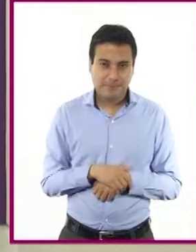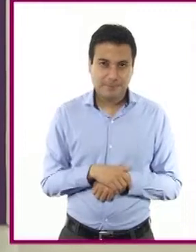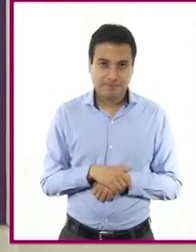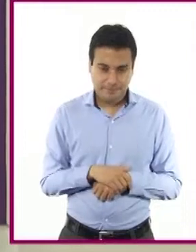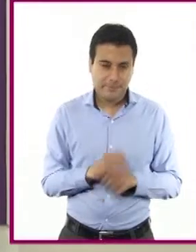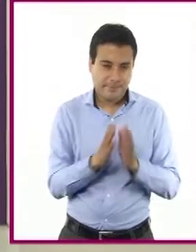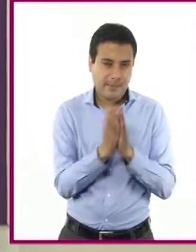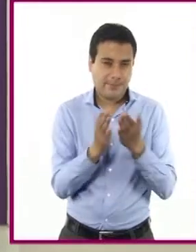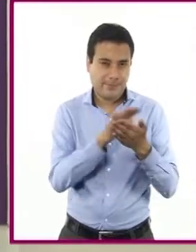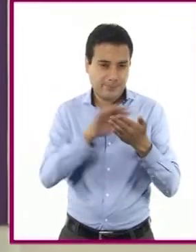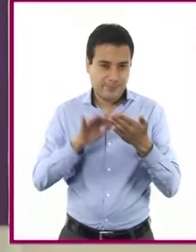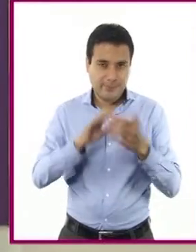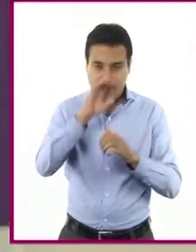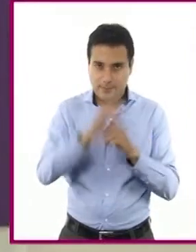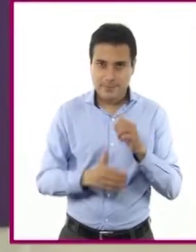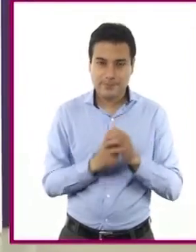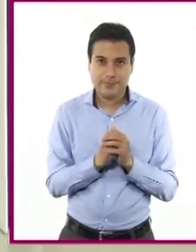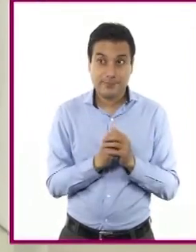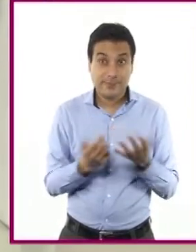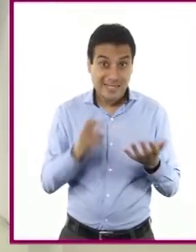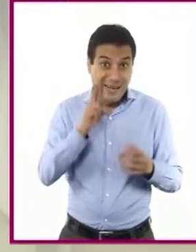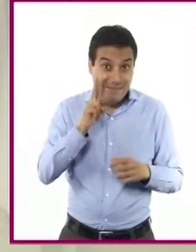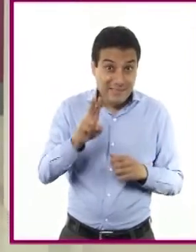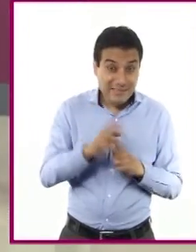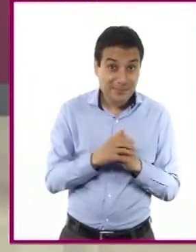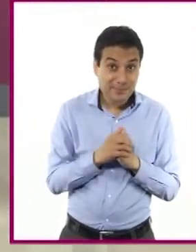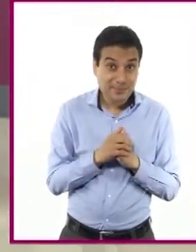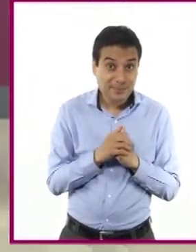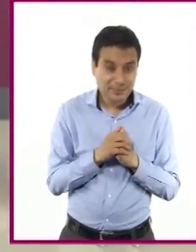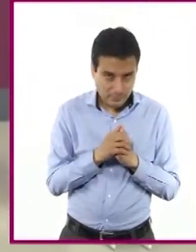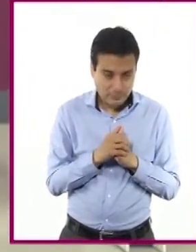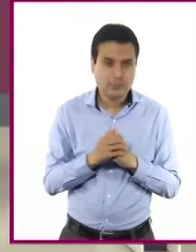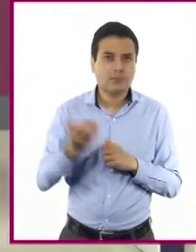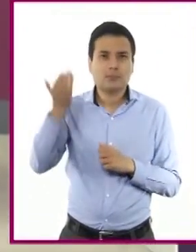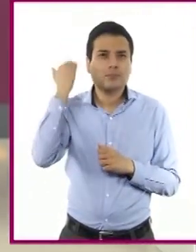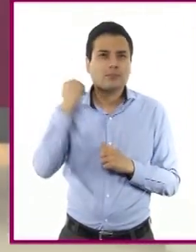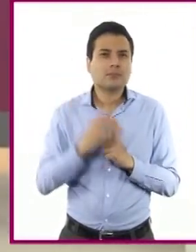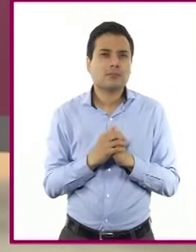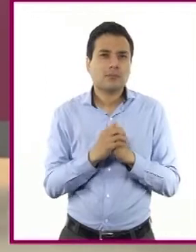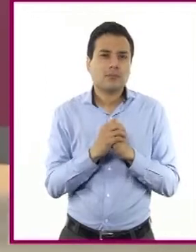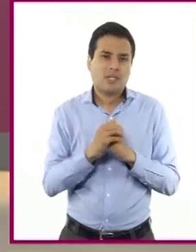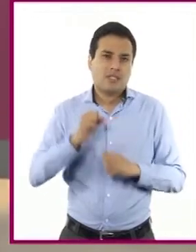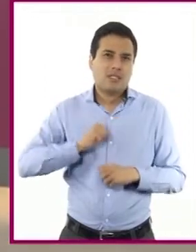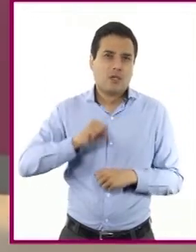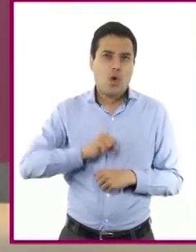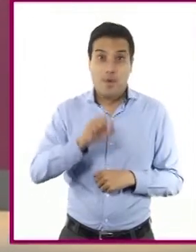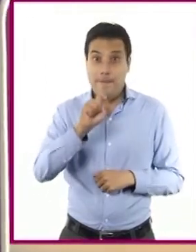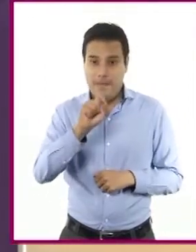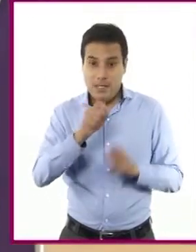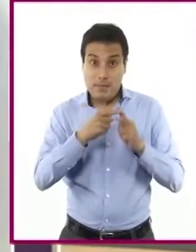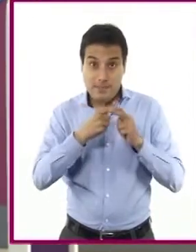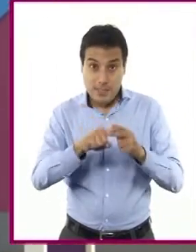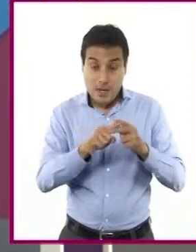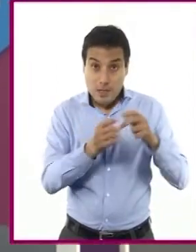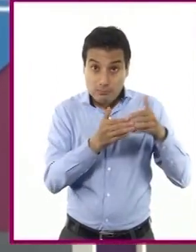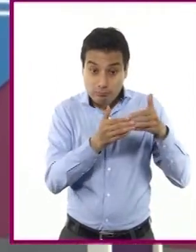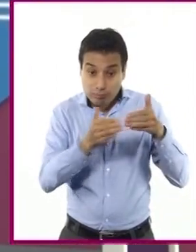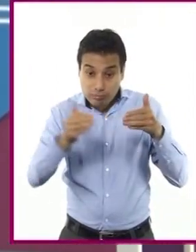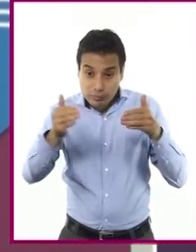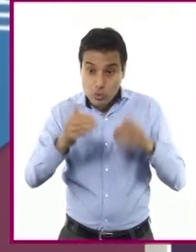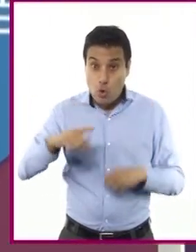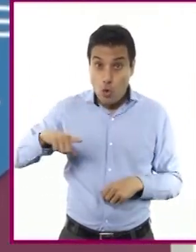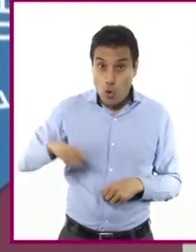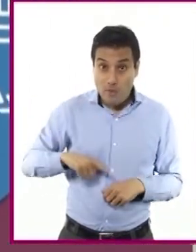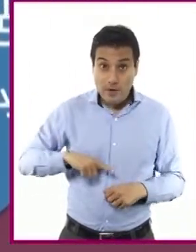aquí la lectura. Si se dieron cuenta, la tendencia mundial a principios del siglo XX estaba en la reducción de los